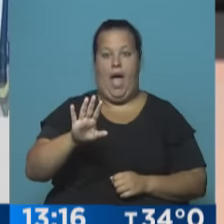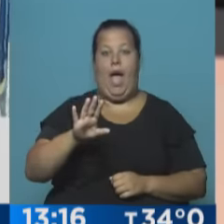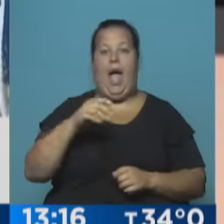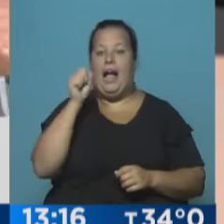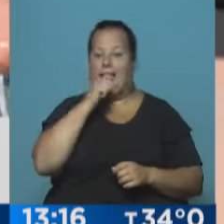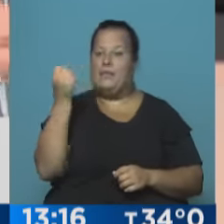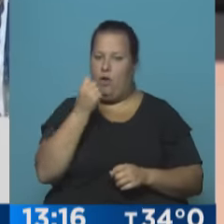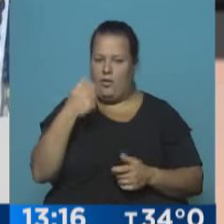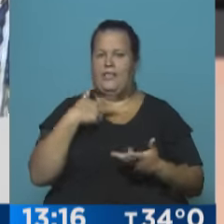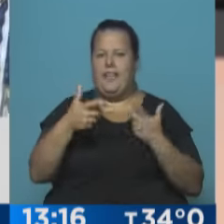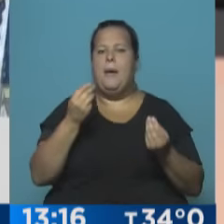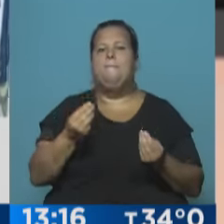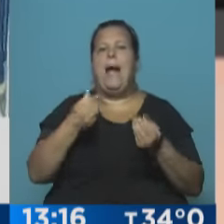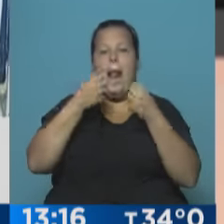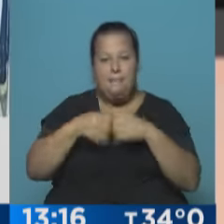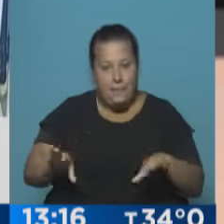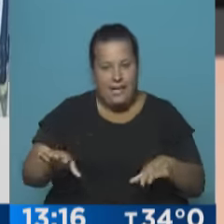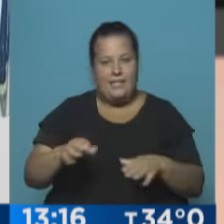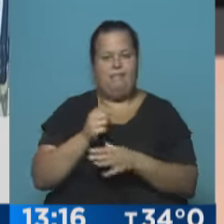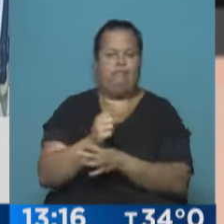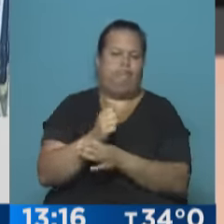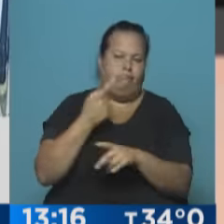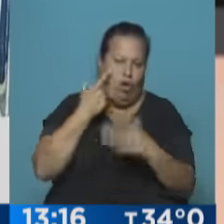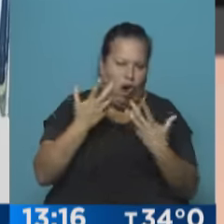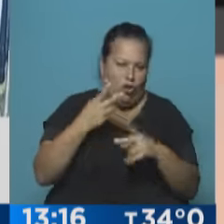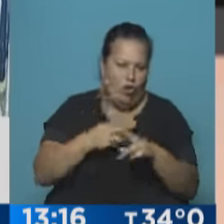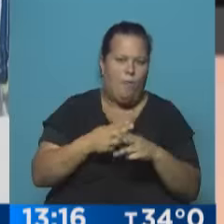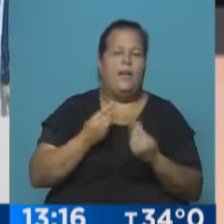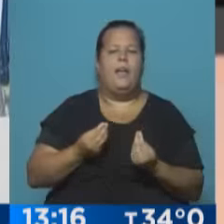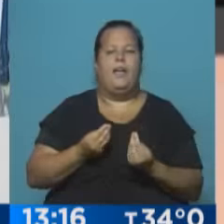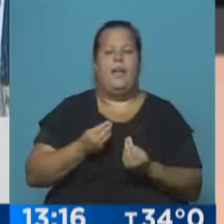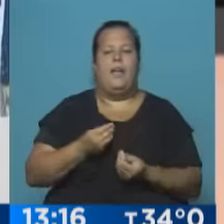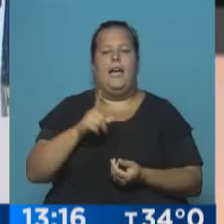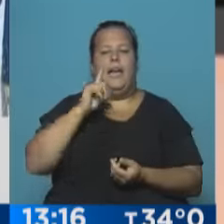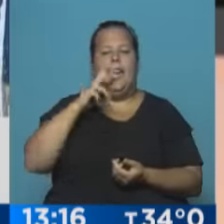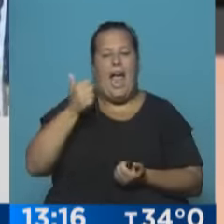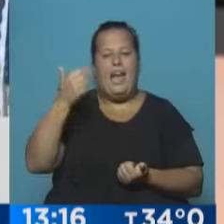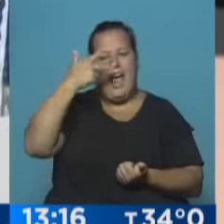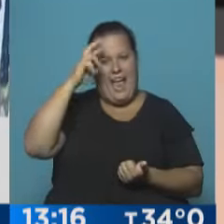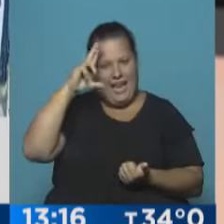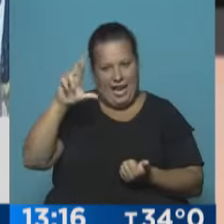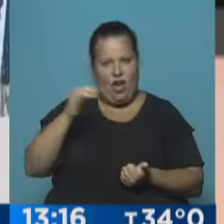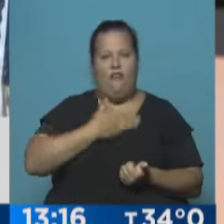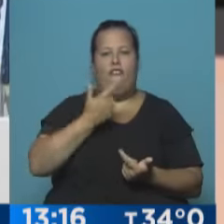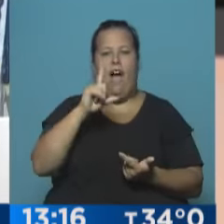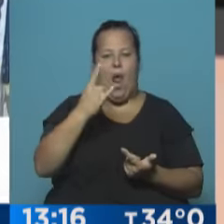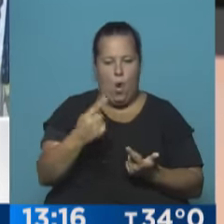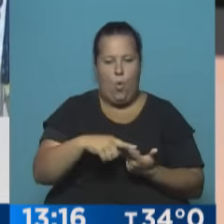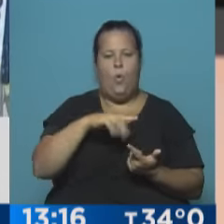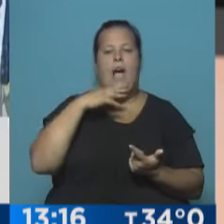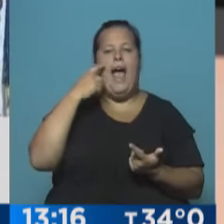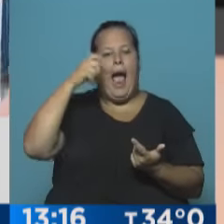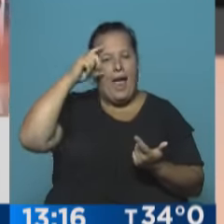números importantes. Como decíamos, para la apertura, grandes nombres, porque allí va a estar Liliana Herrero, Juan Falú, está también